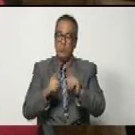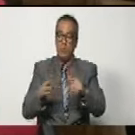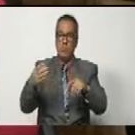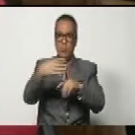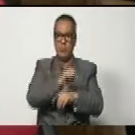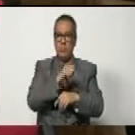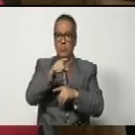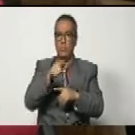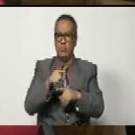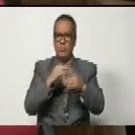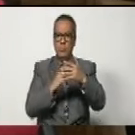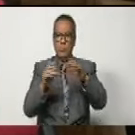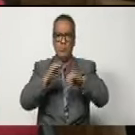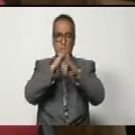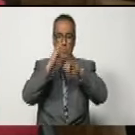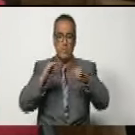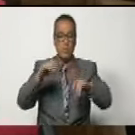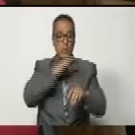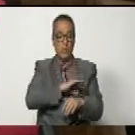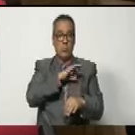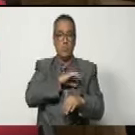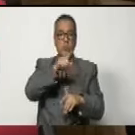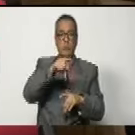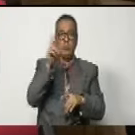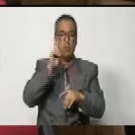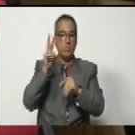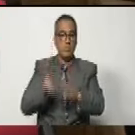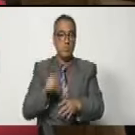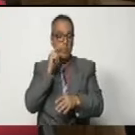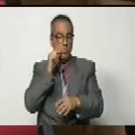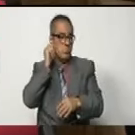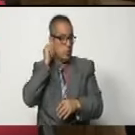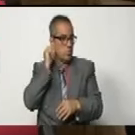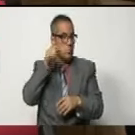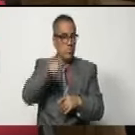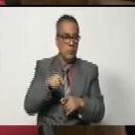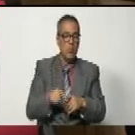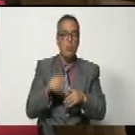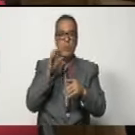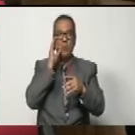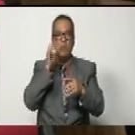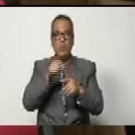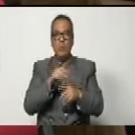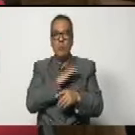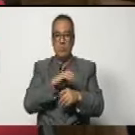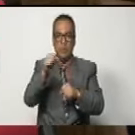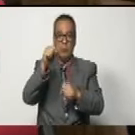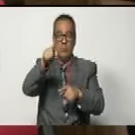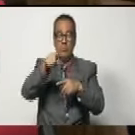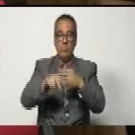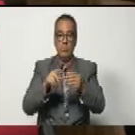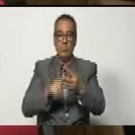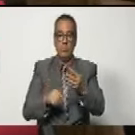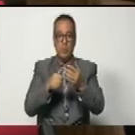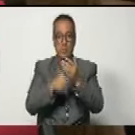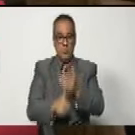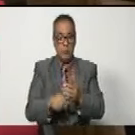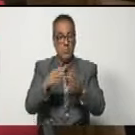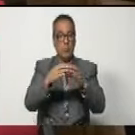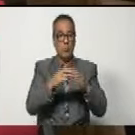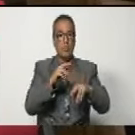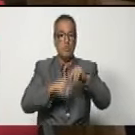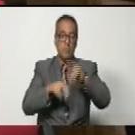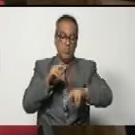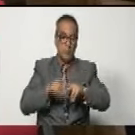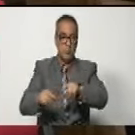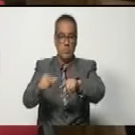alcanzar la suprema felicidad social en las venezolanas y los venezolanos en la sociedad socialista. La cédula fundamental de